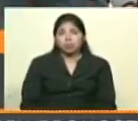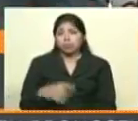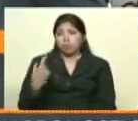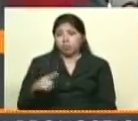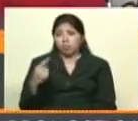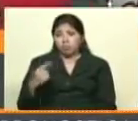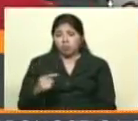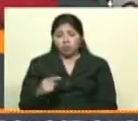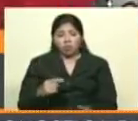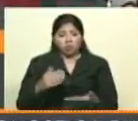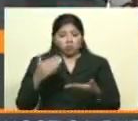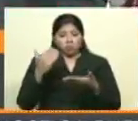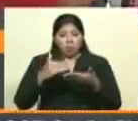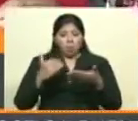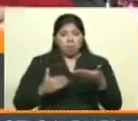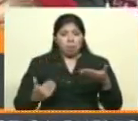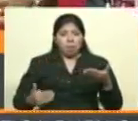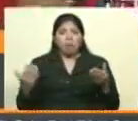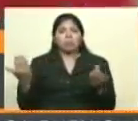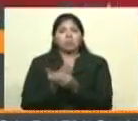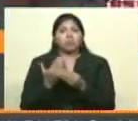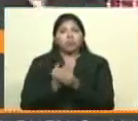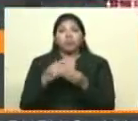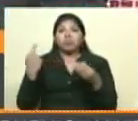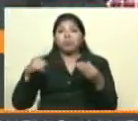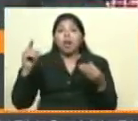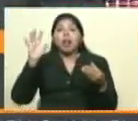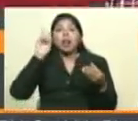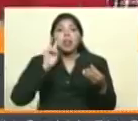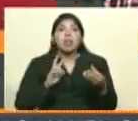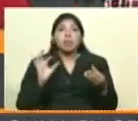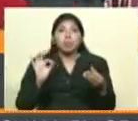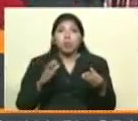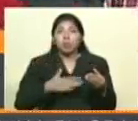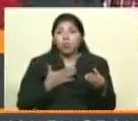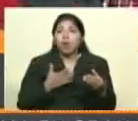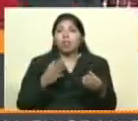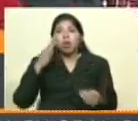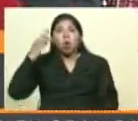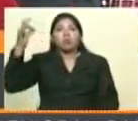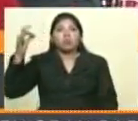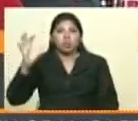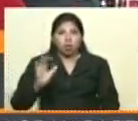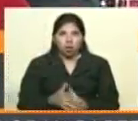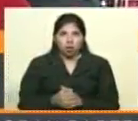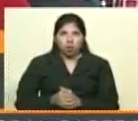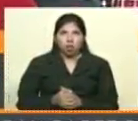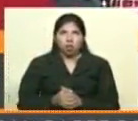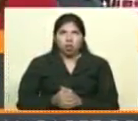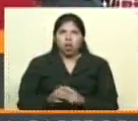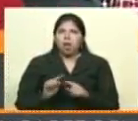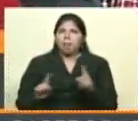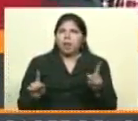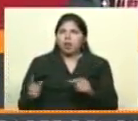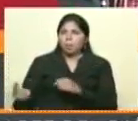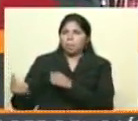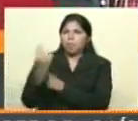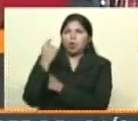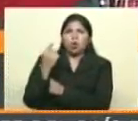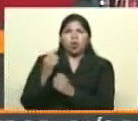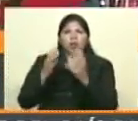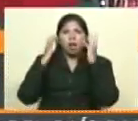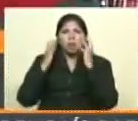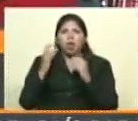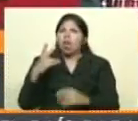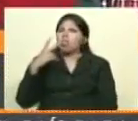ser concejal de su consejo municipal y defender su comunidad, defender sus ideas, pero Ramos Alup le dice que no. ¿Por qué